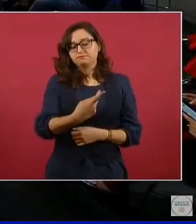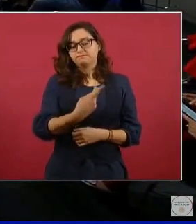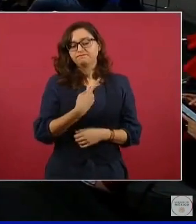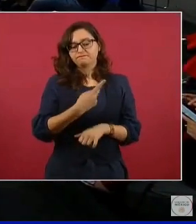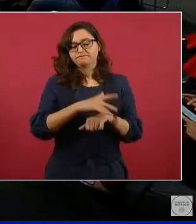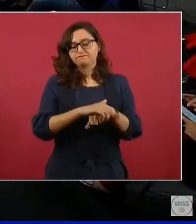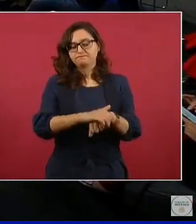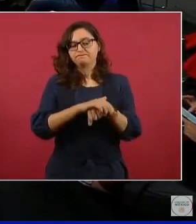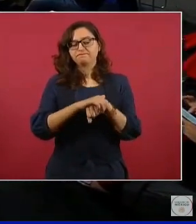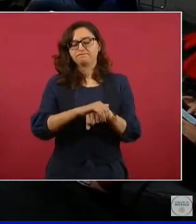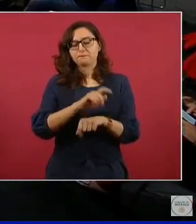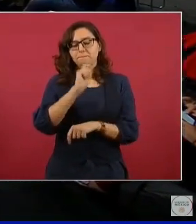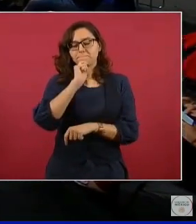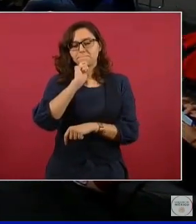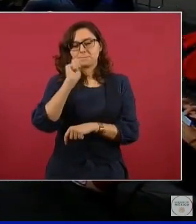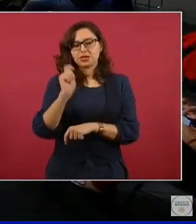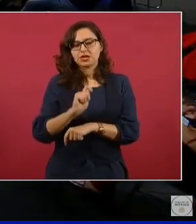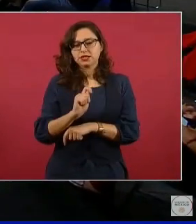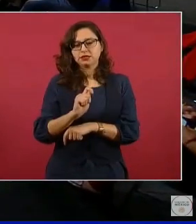entrañables.